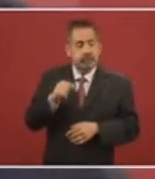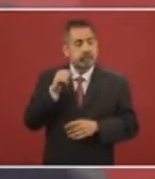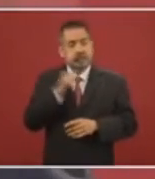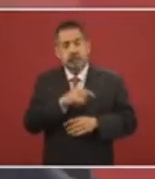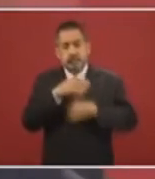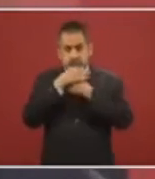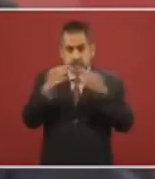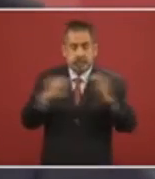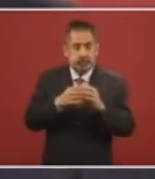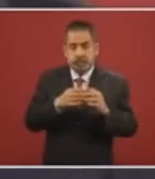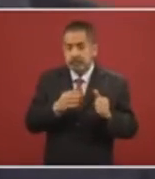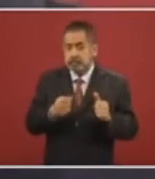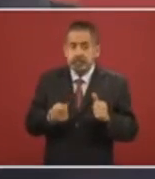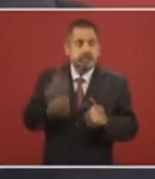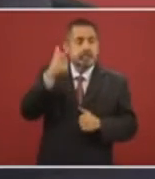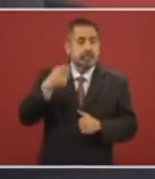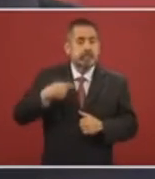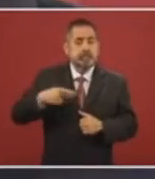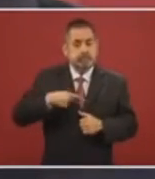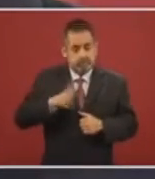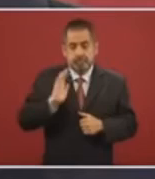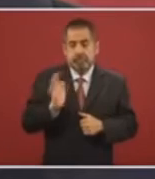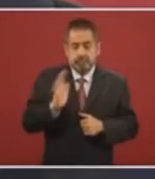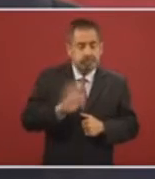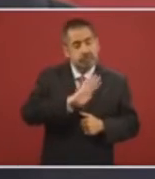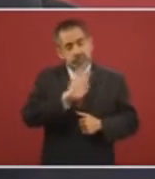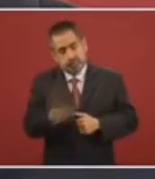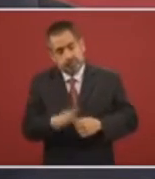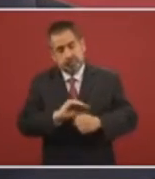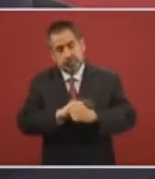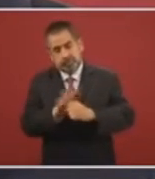anunciando la primera muerte por coronavirus.